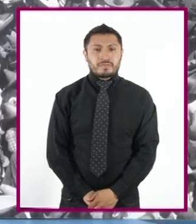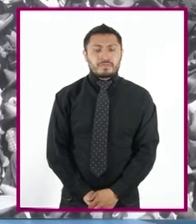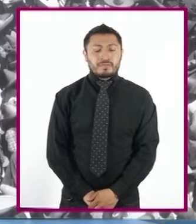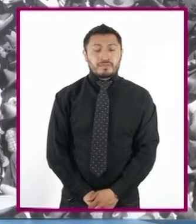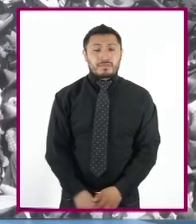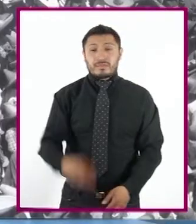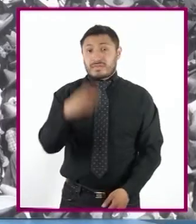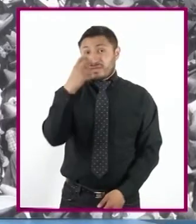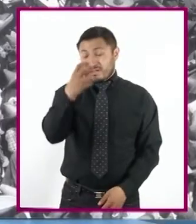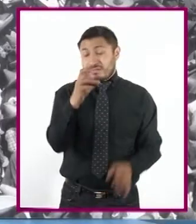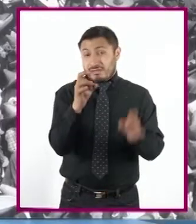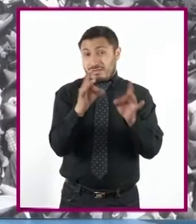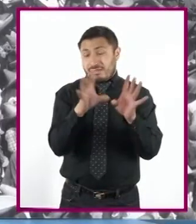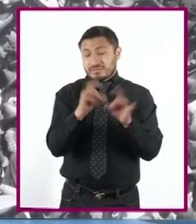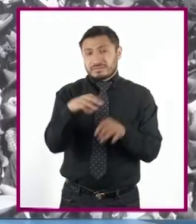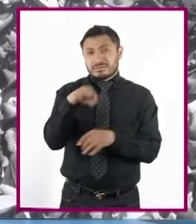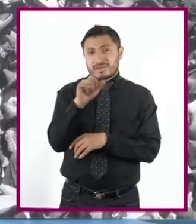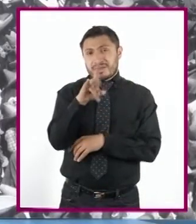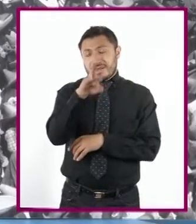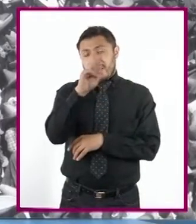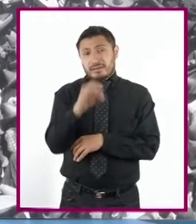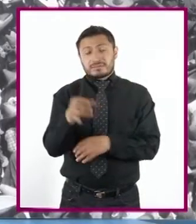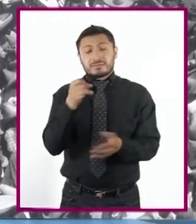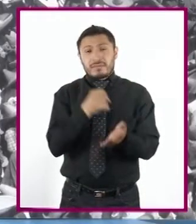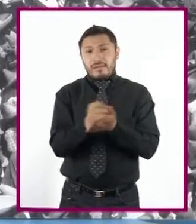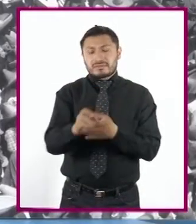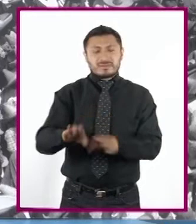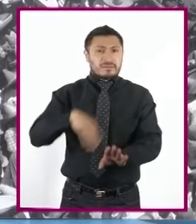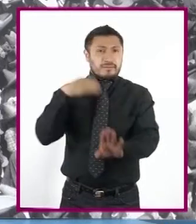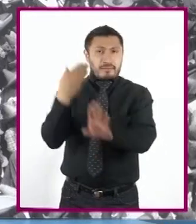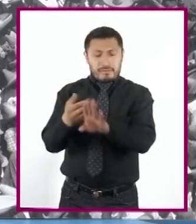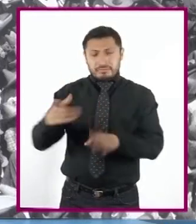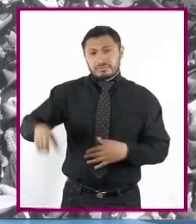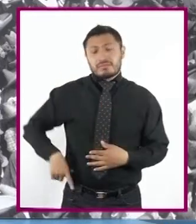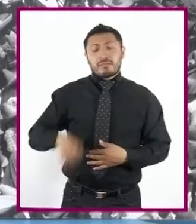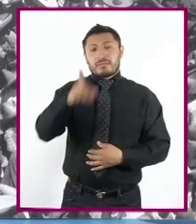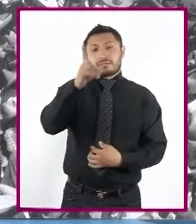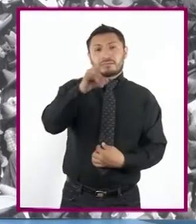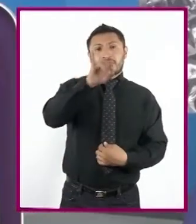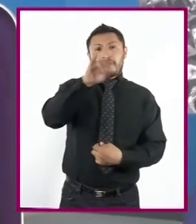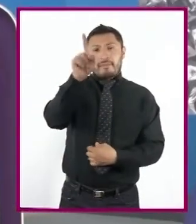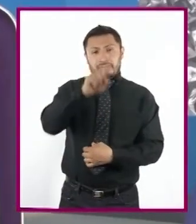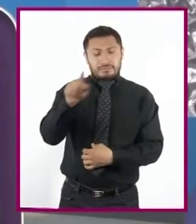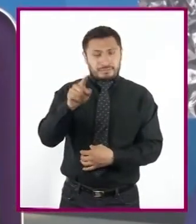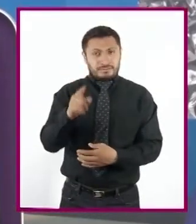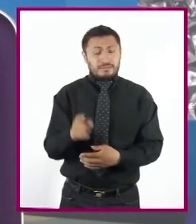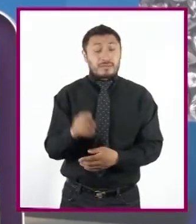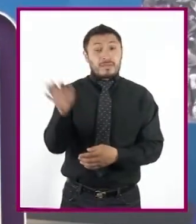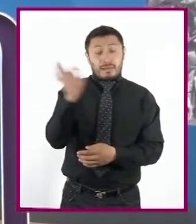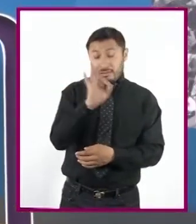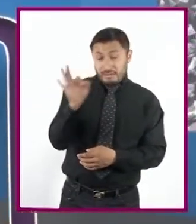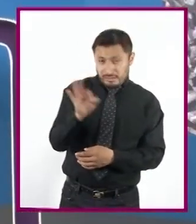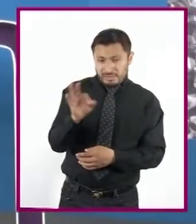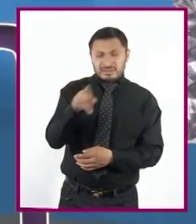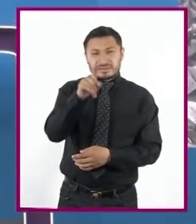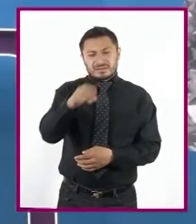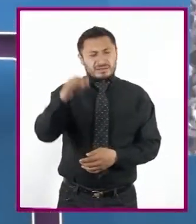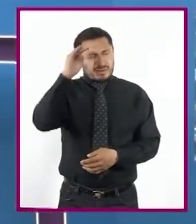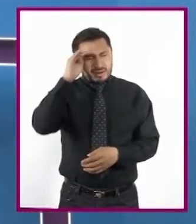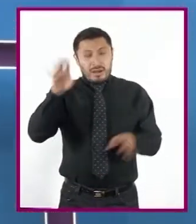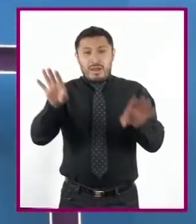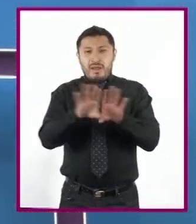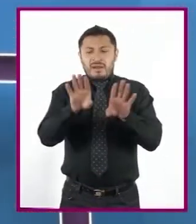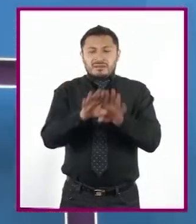Ante esta situación, Madero decidió alzarse en armas en contra del gobierno de Díaz. Posiblemente se preguntarán cómo